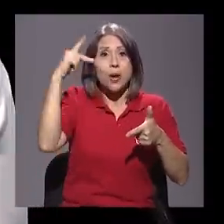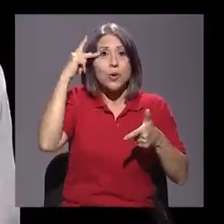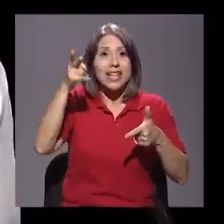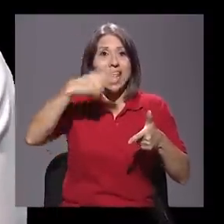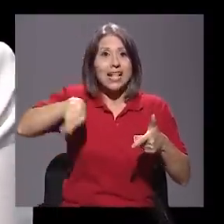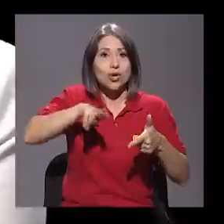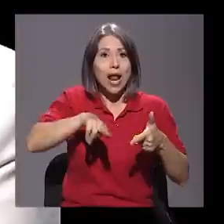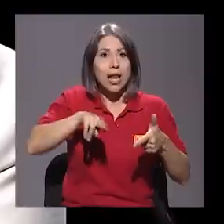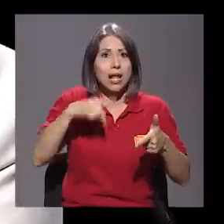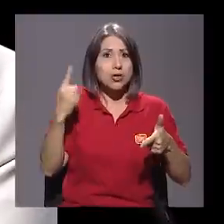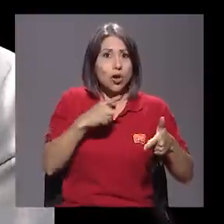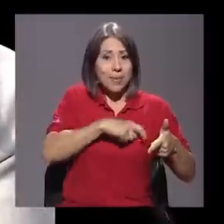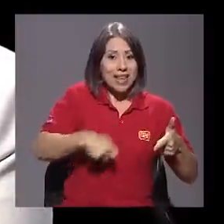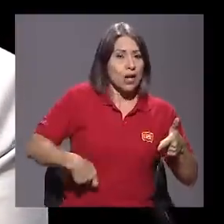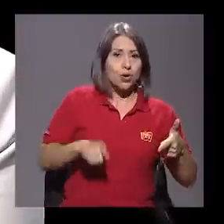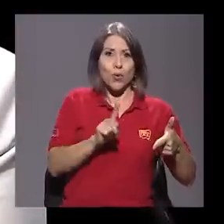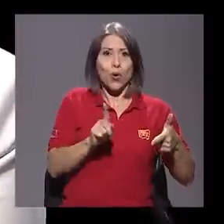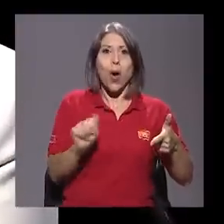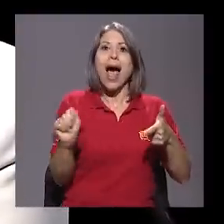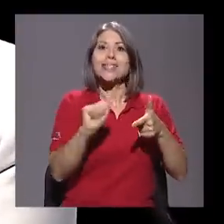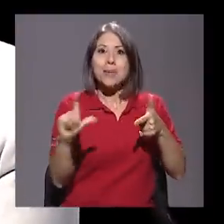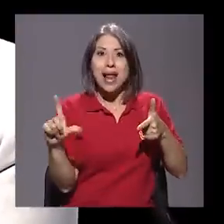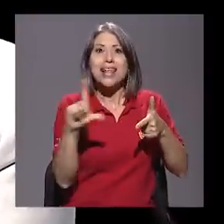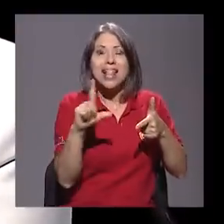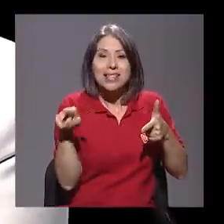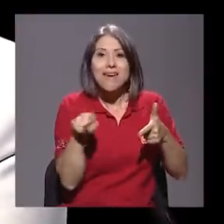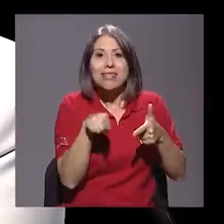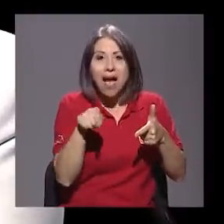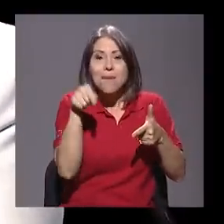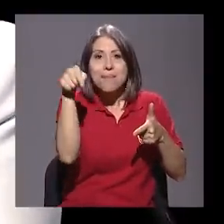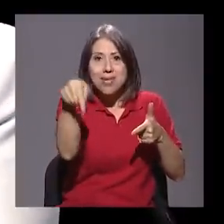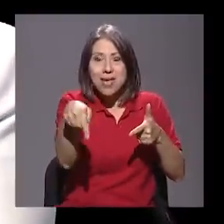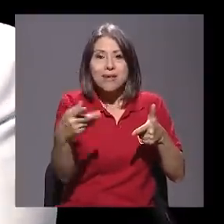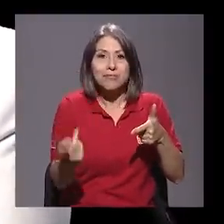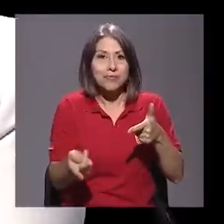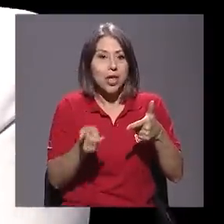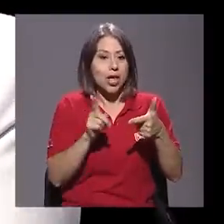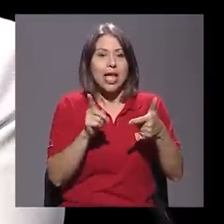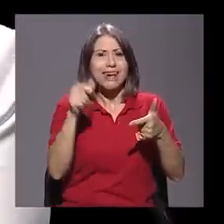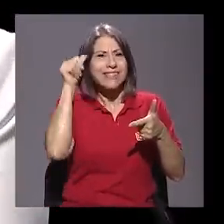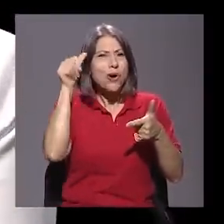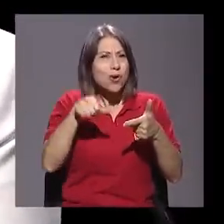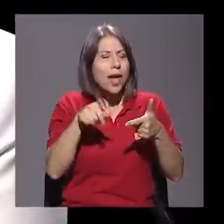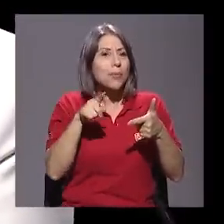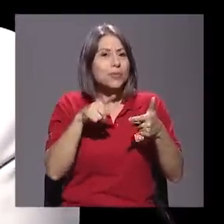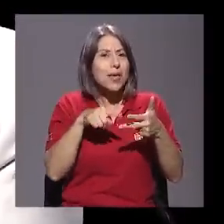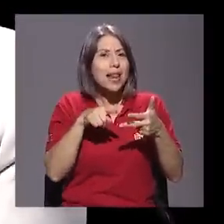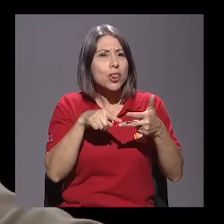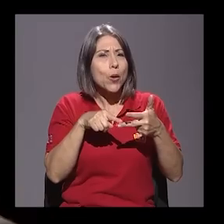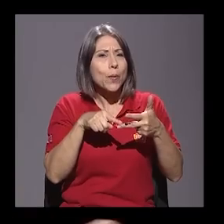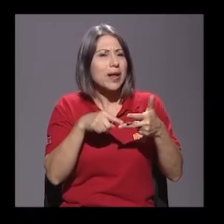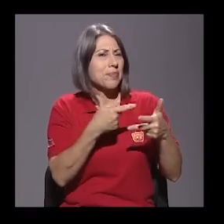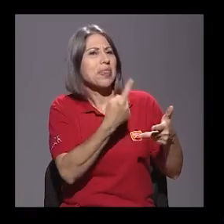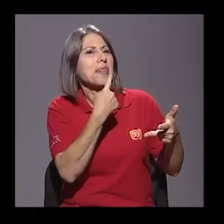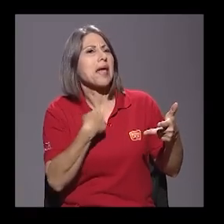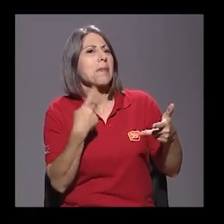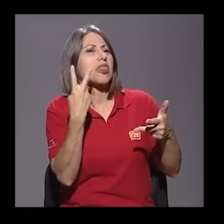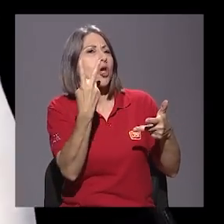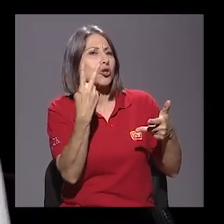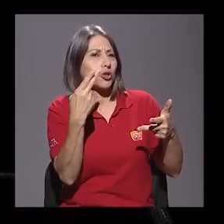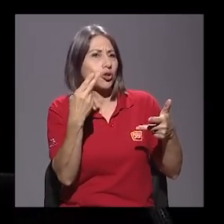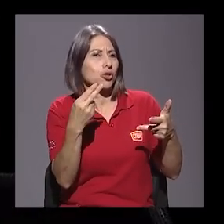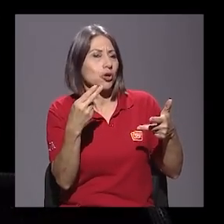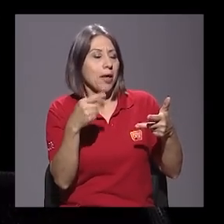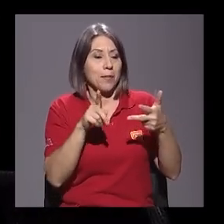solo el Poder Ejecutivo, la Asamblea Legislativa también estuvo inmersa en esa discusión. Recordamos que viene el nombre... Deme dos nombrecitos más, deme.